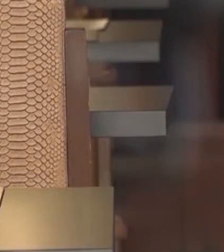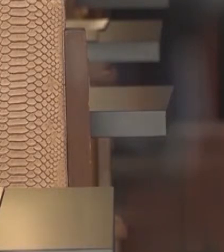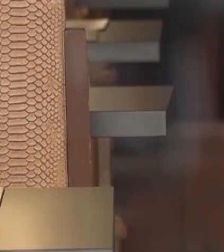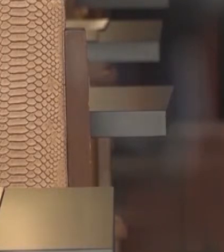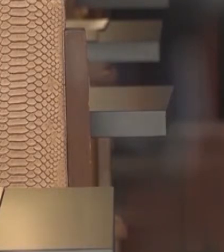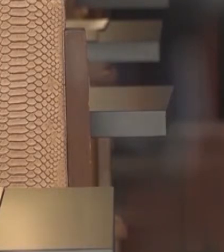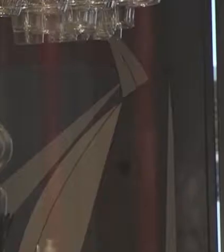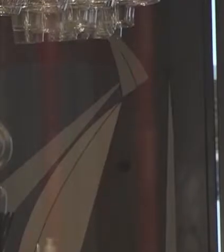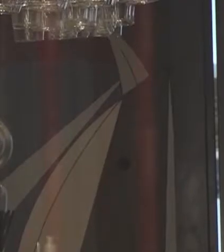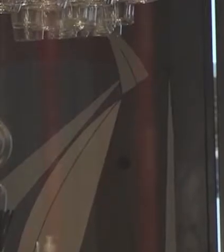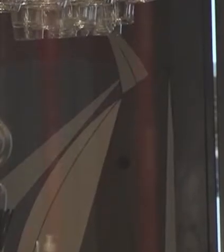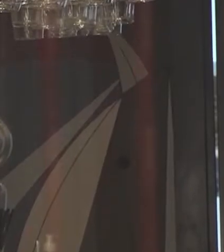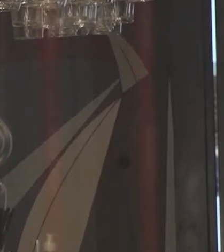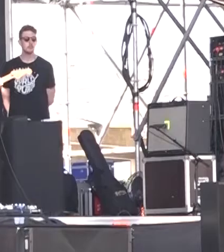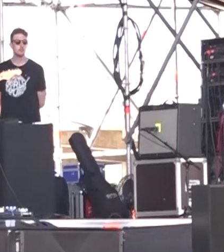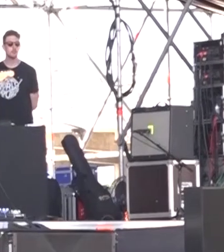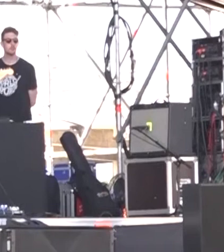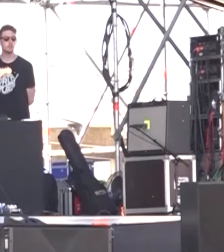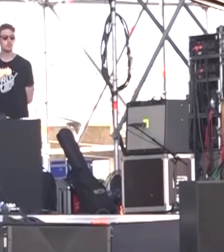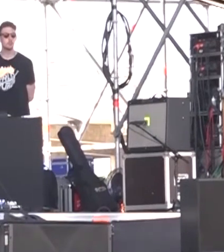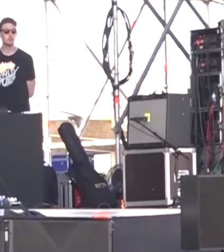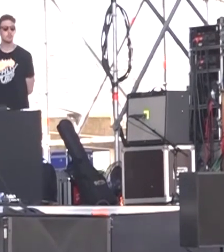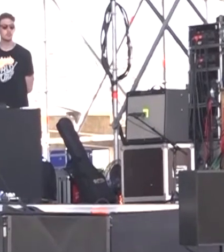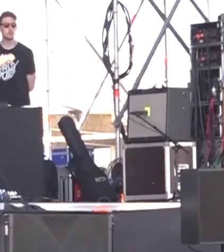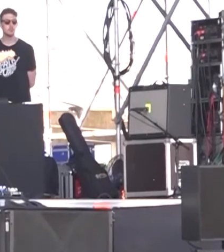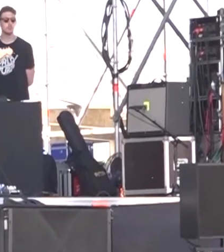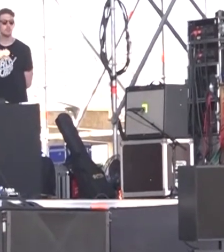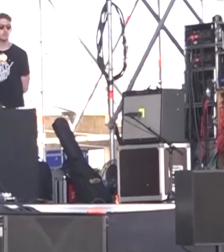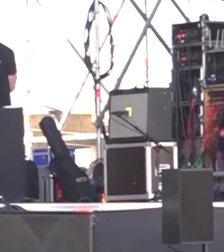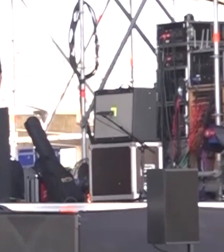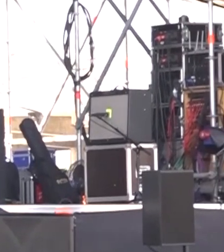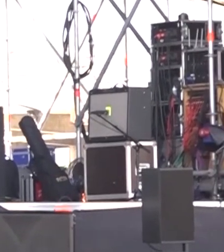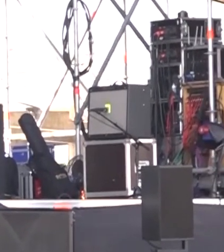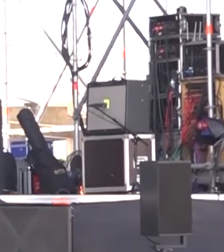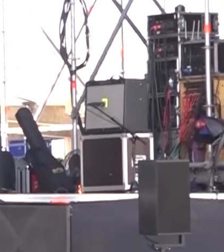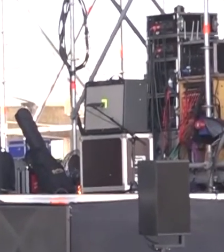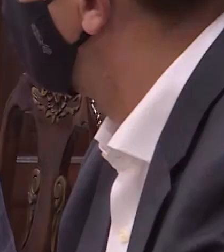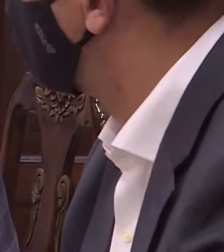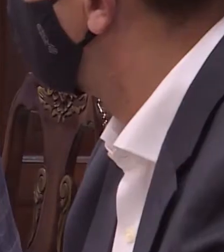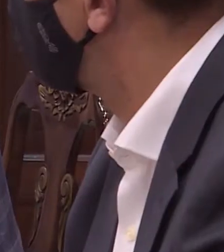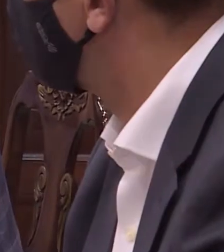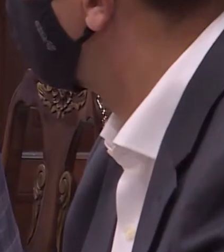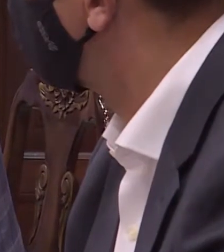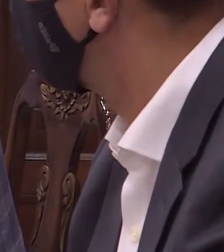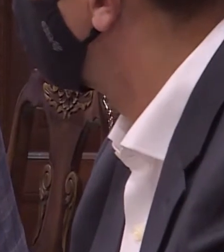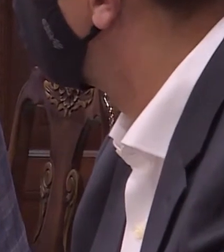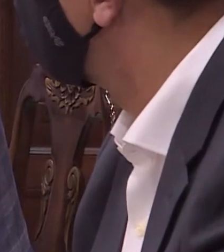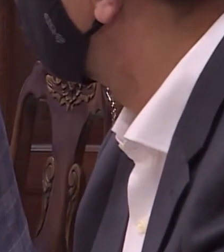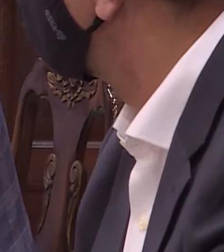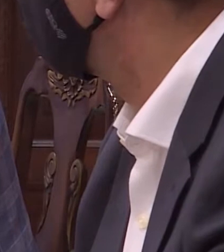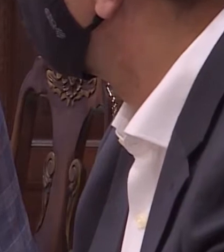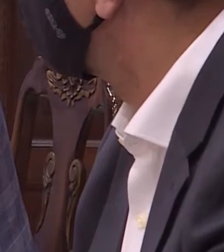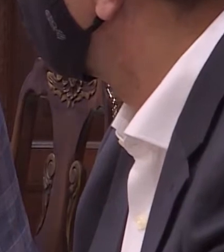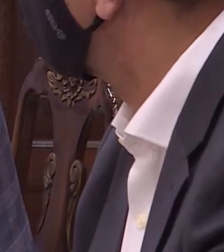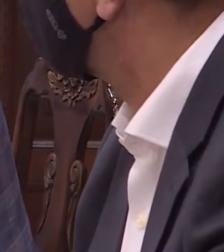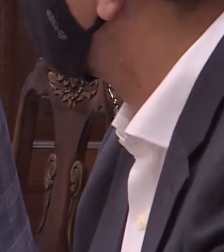de 1.500 personas y los eventos concluirán a las 12:30 de la noche. Por otro lado, la Generalitat